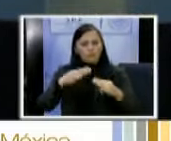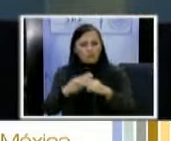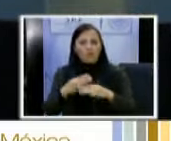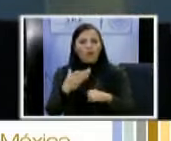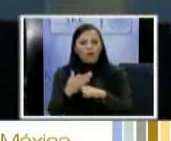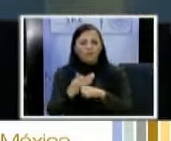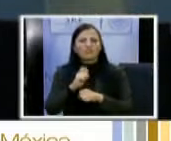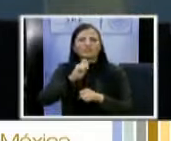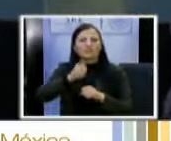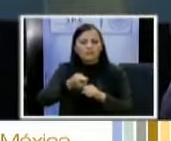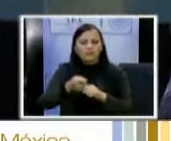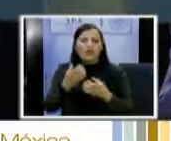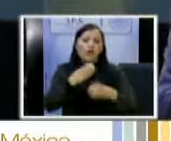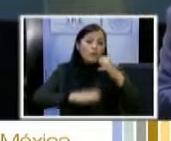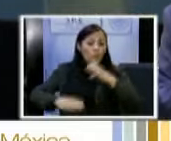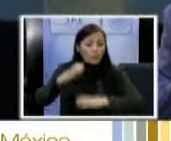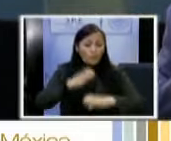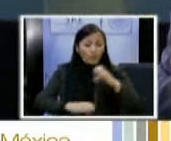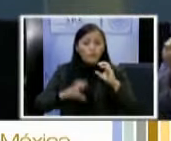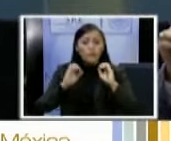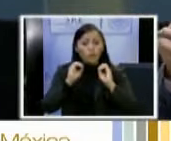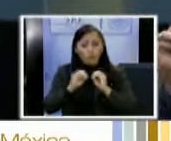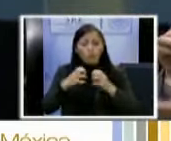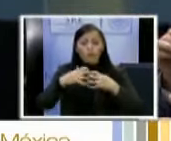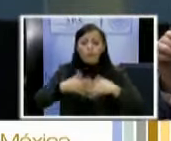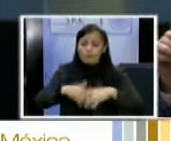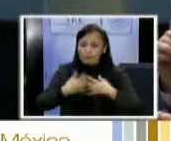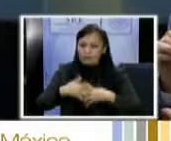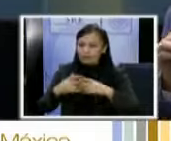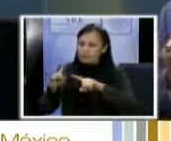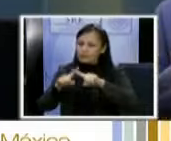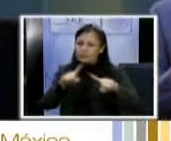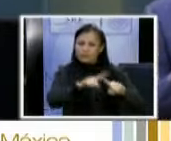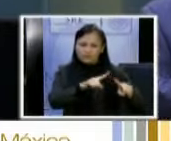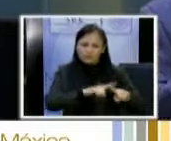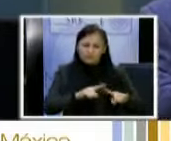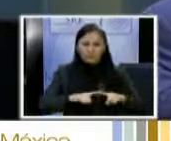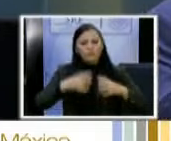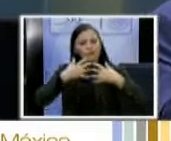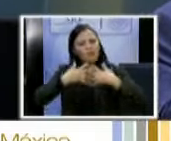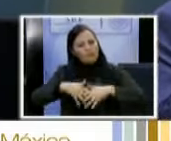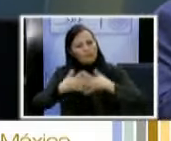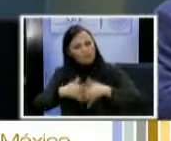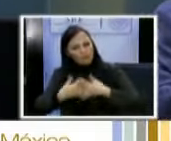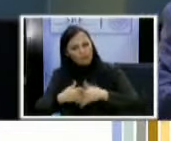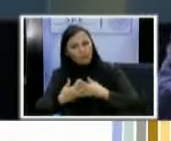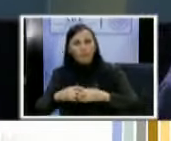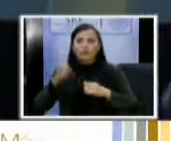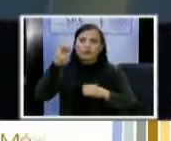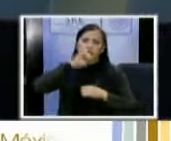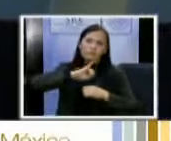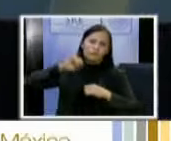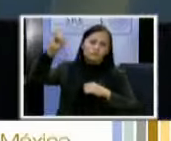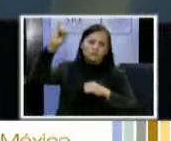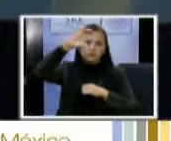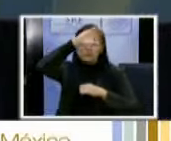eso, del comercio, de la industria. Ya se dice aquí, industria de aeroespacio,